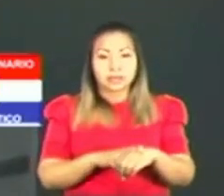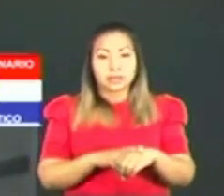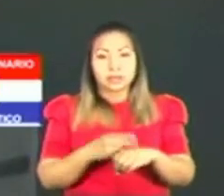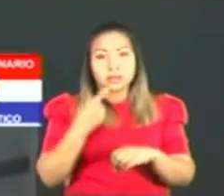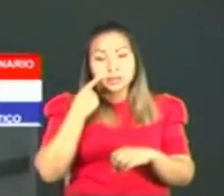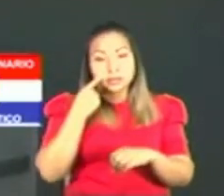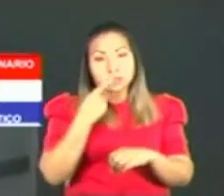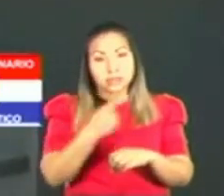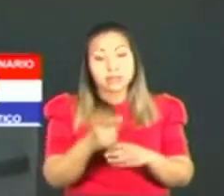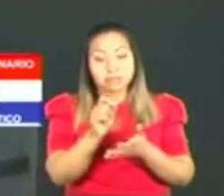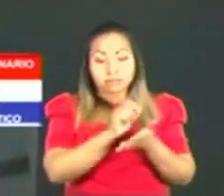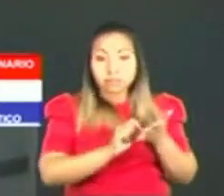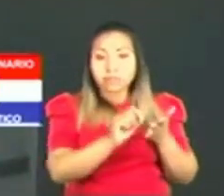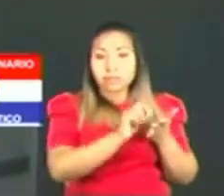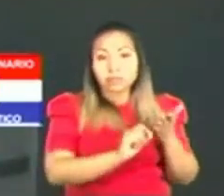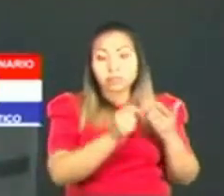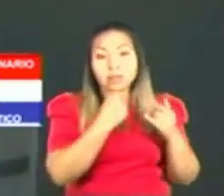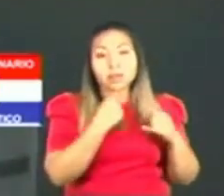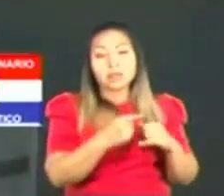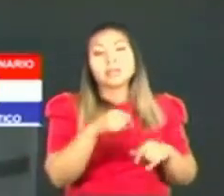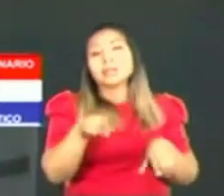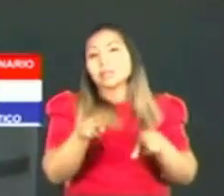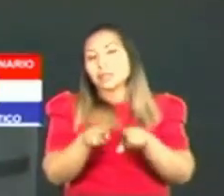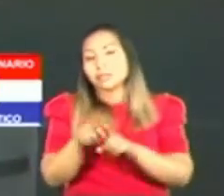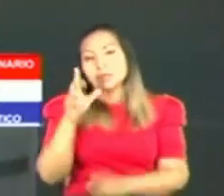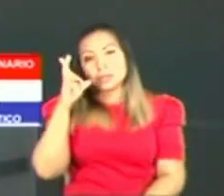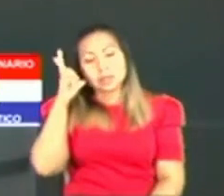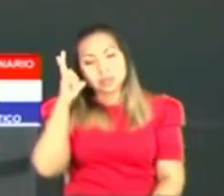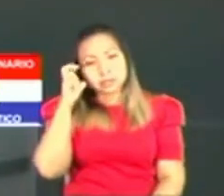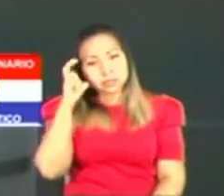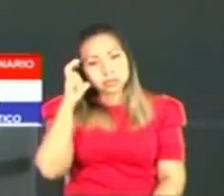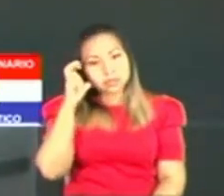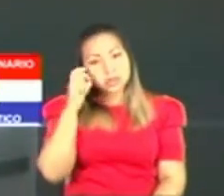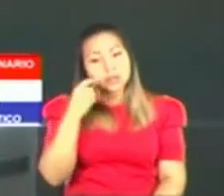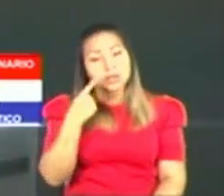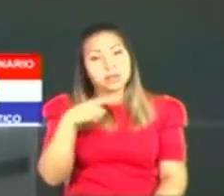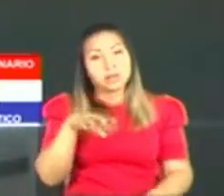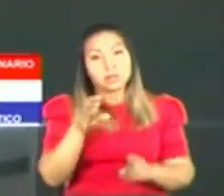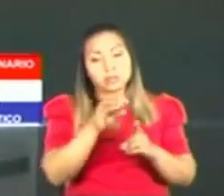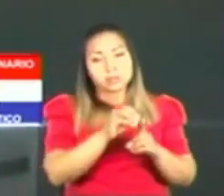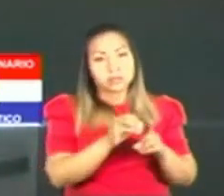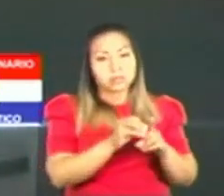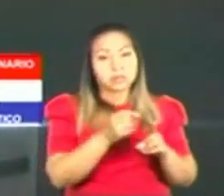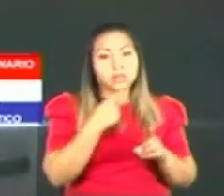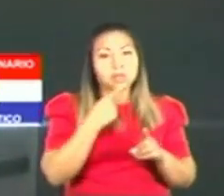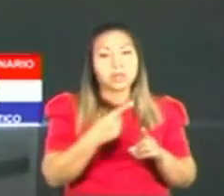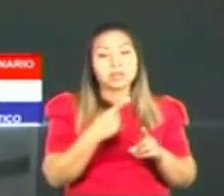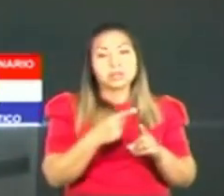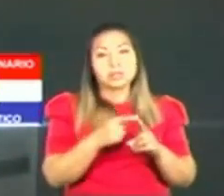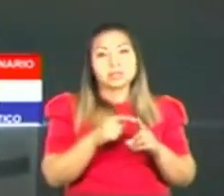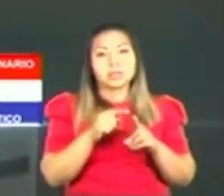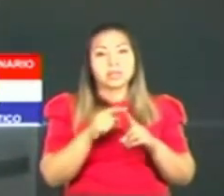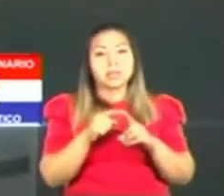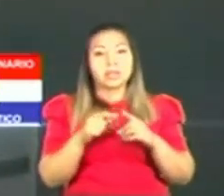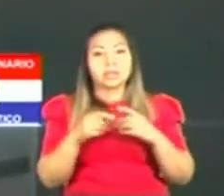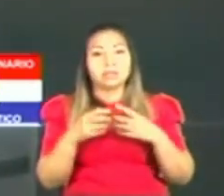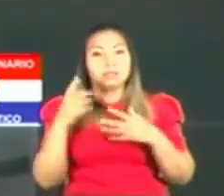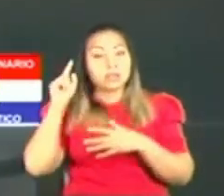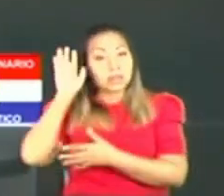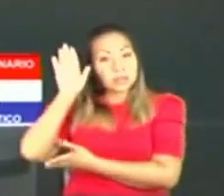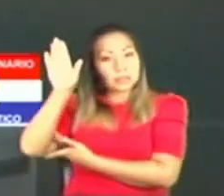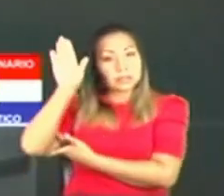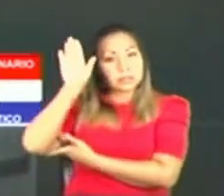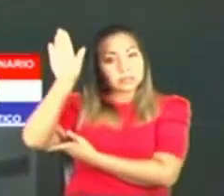convenciones y escuchará opiniones recomendaciones y observaciones de organismos internacionales pero esos organismos internacionales